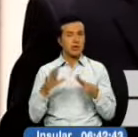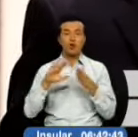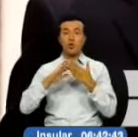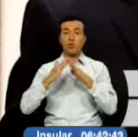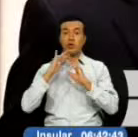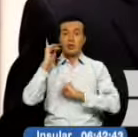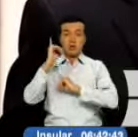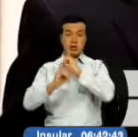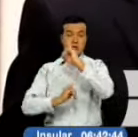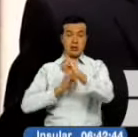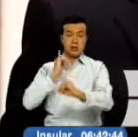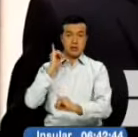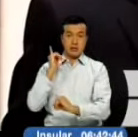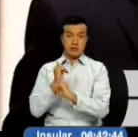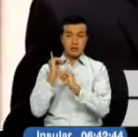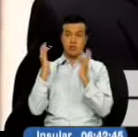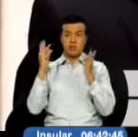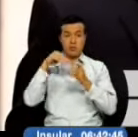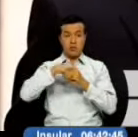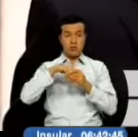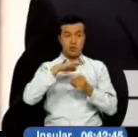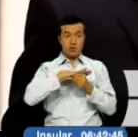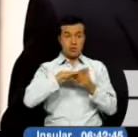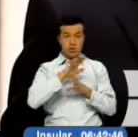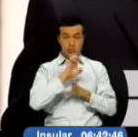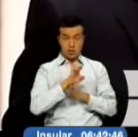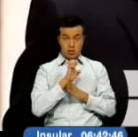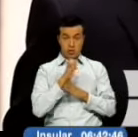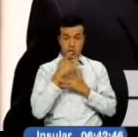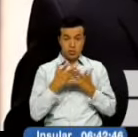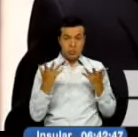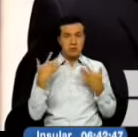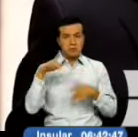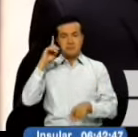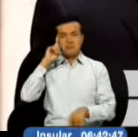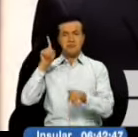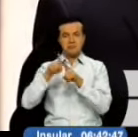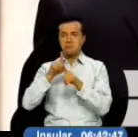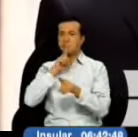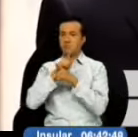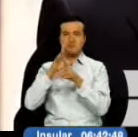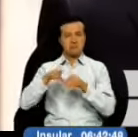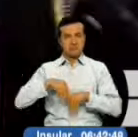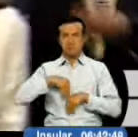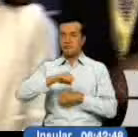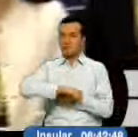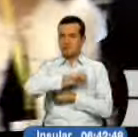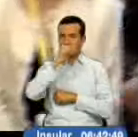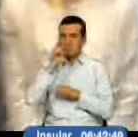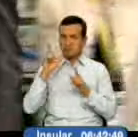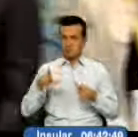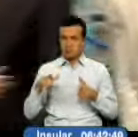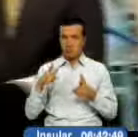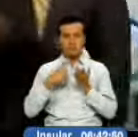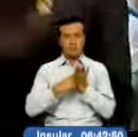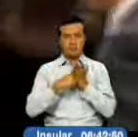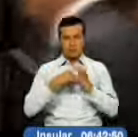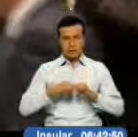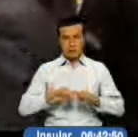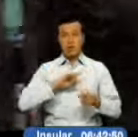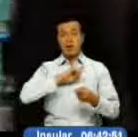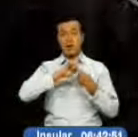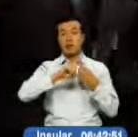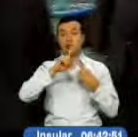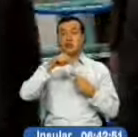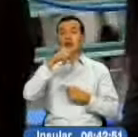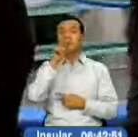comunidad internacional como a nivel interno están de acuerdo en admitir la victoria. El foro continuará hasta el próximo